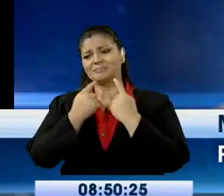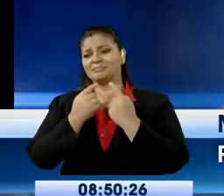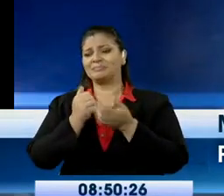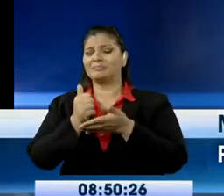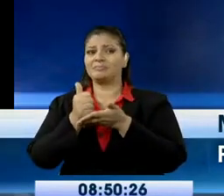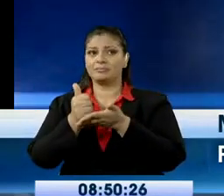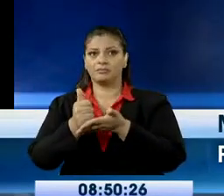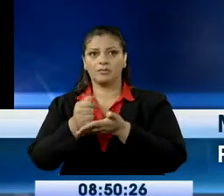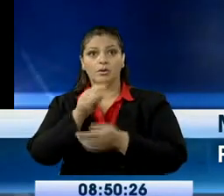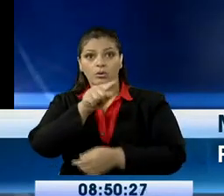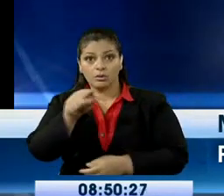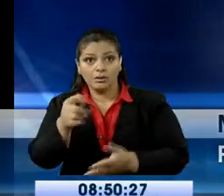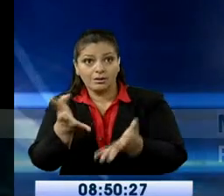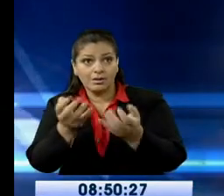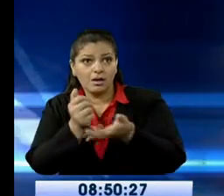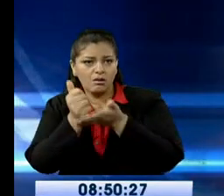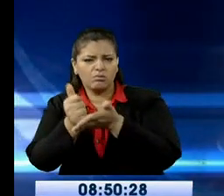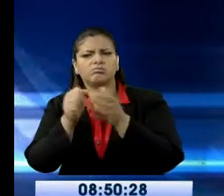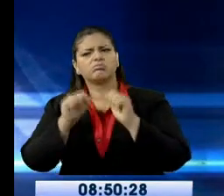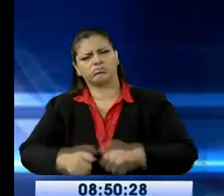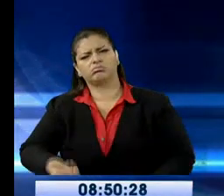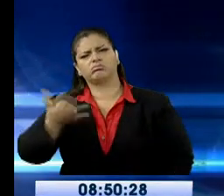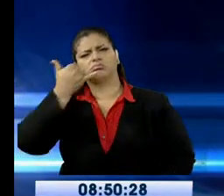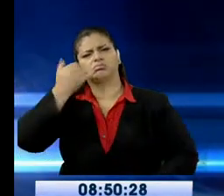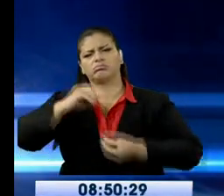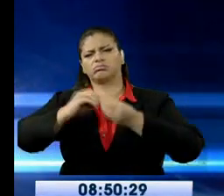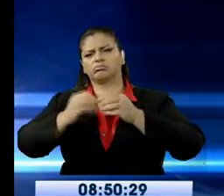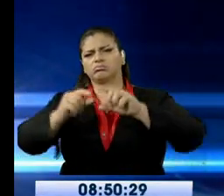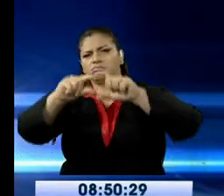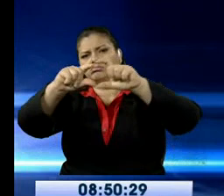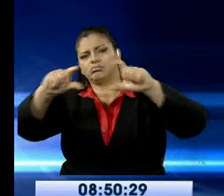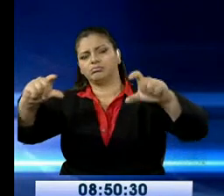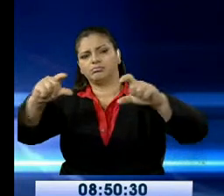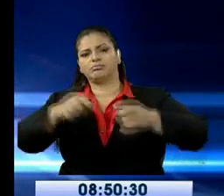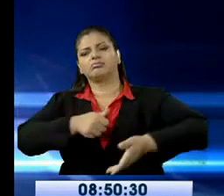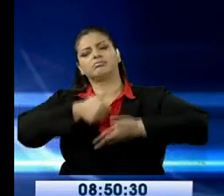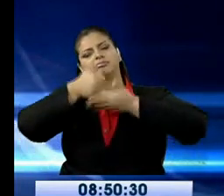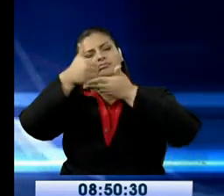Si usted quiere aportar, puede llamar a los siguientes números de teléfono: